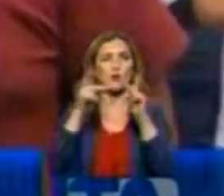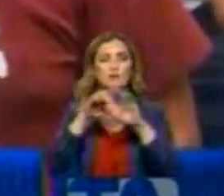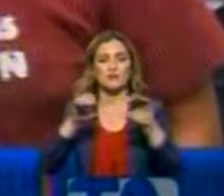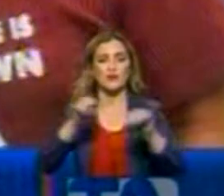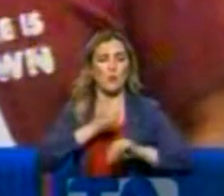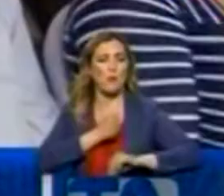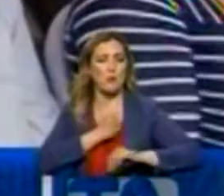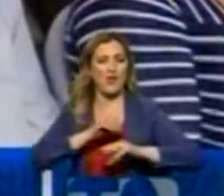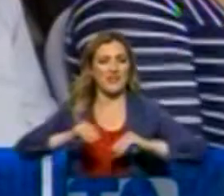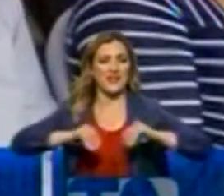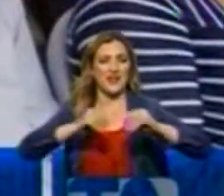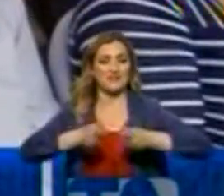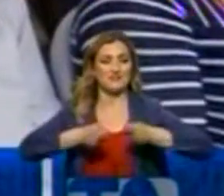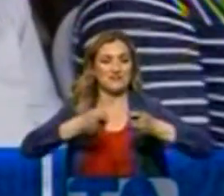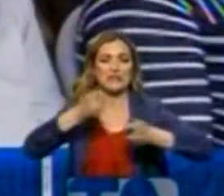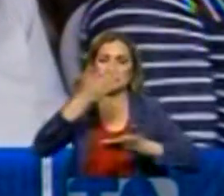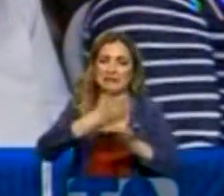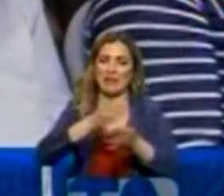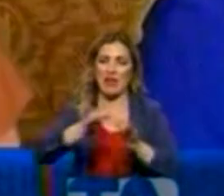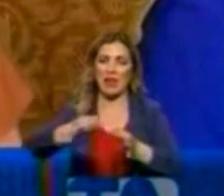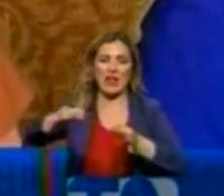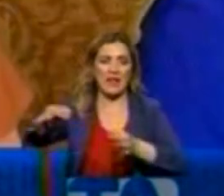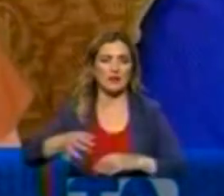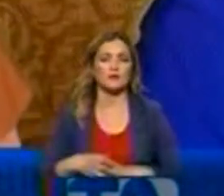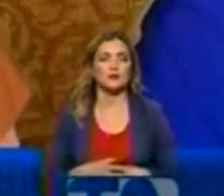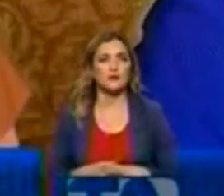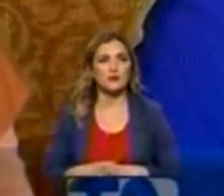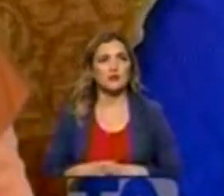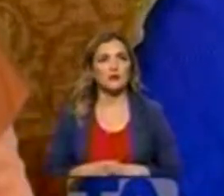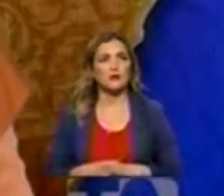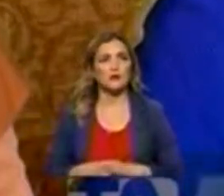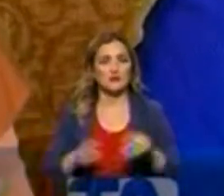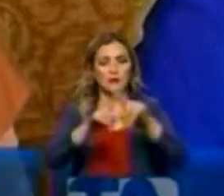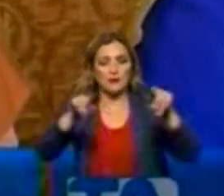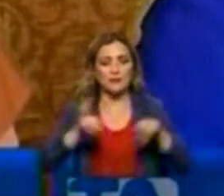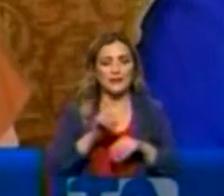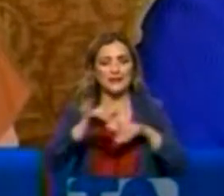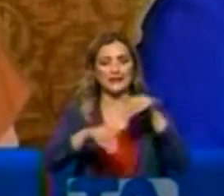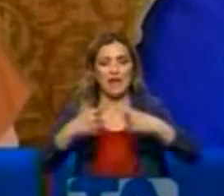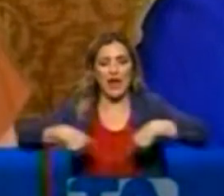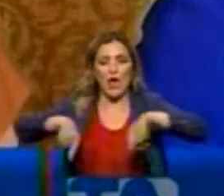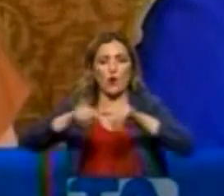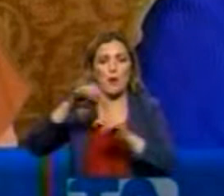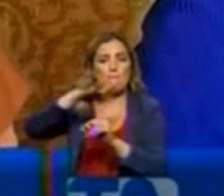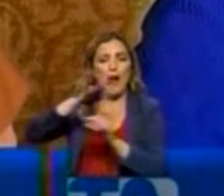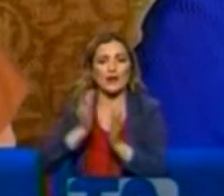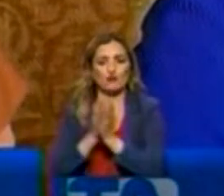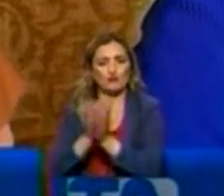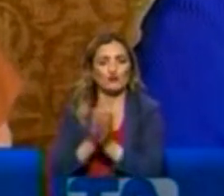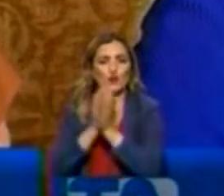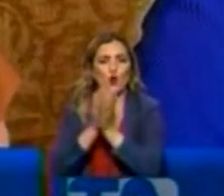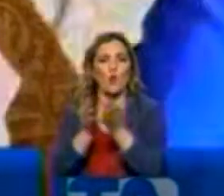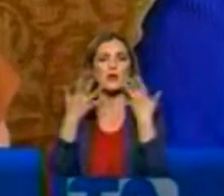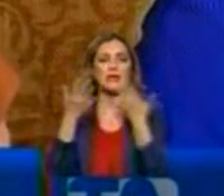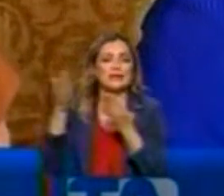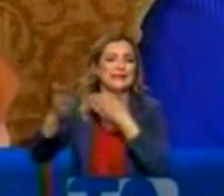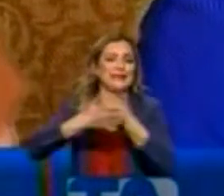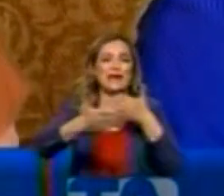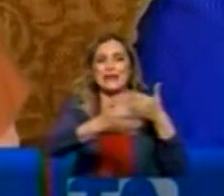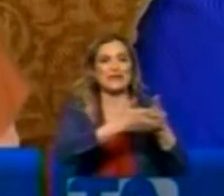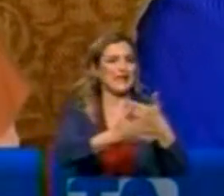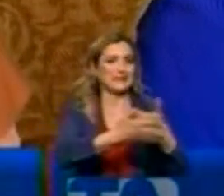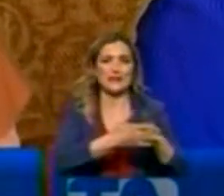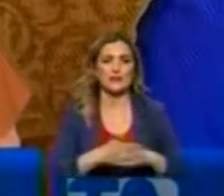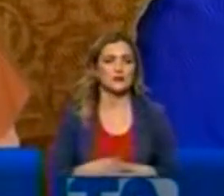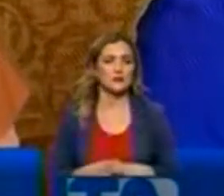de propiedad y otros puntos más. Se cierran las piscinas, lagunas y parques acuáticos de la ciudad de Guayaquil